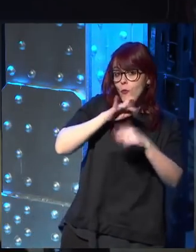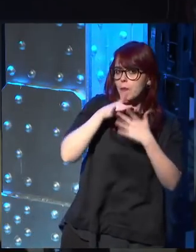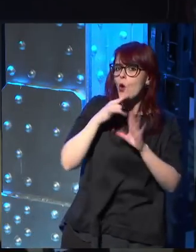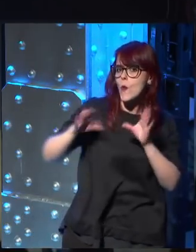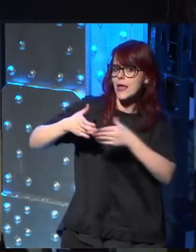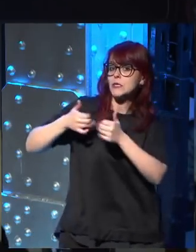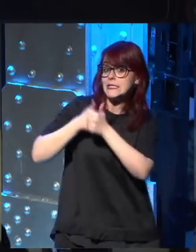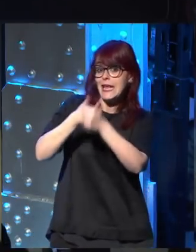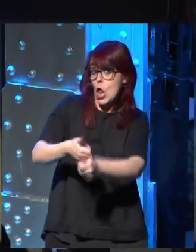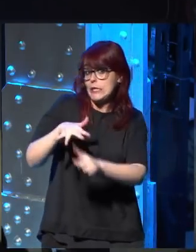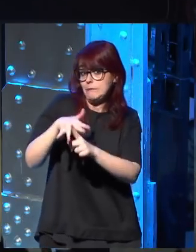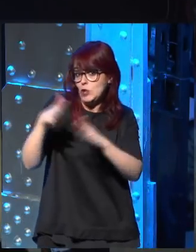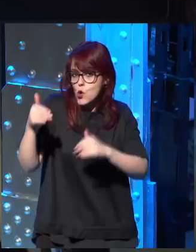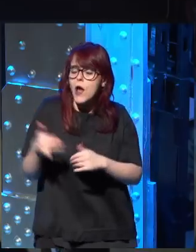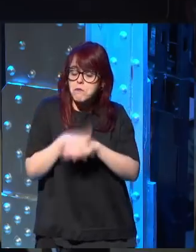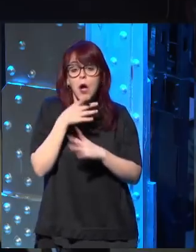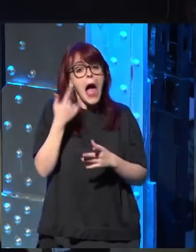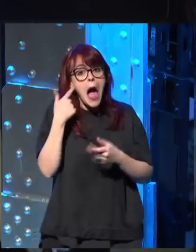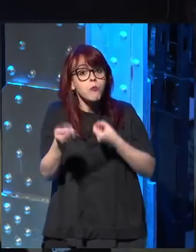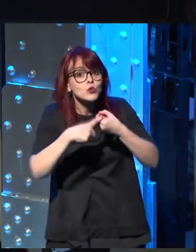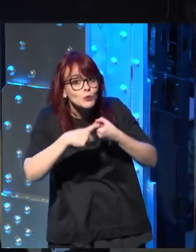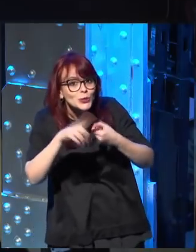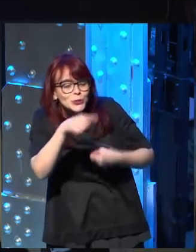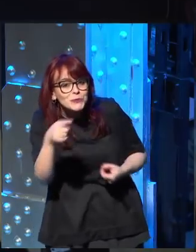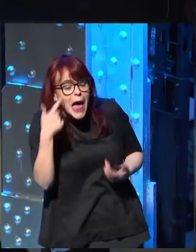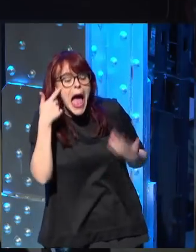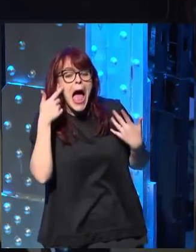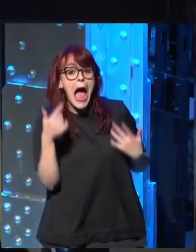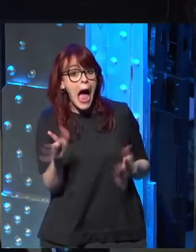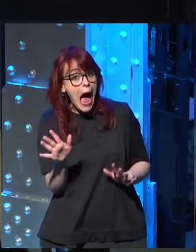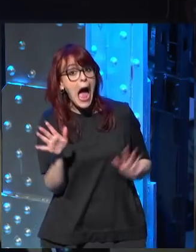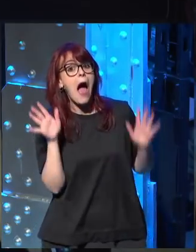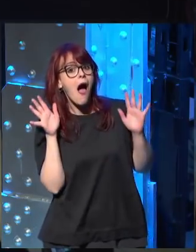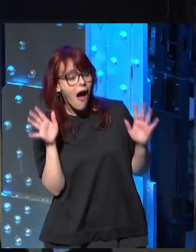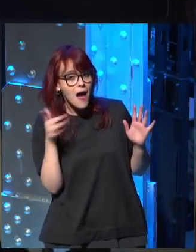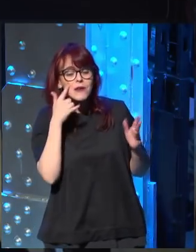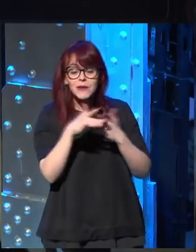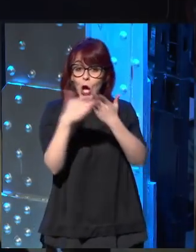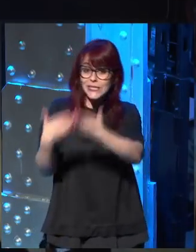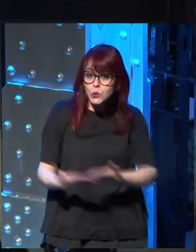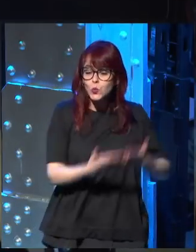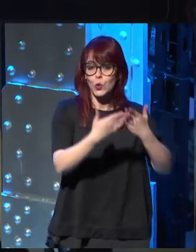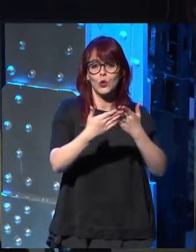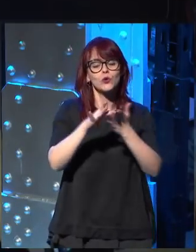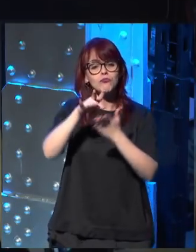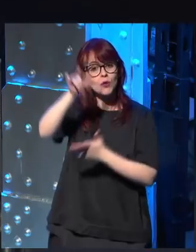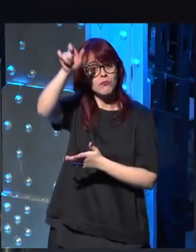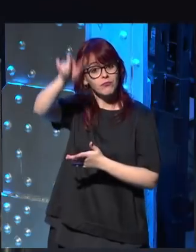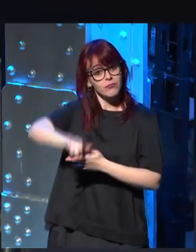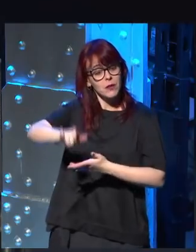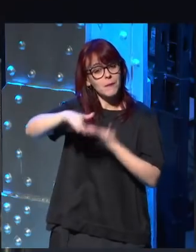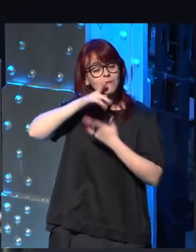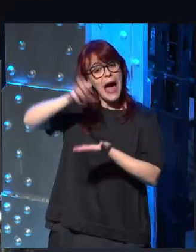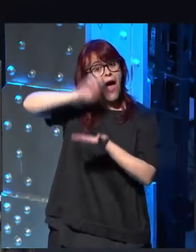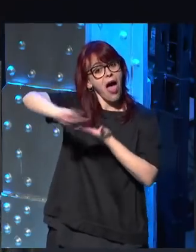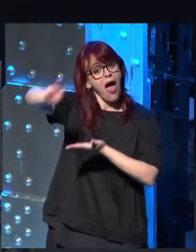equipo, no tengo seguidores. Nos apuntamos. Bueno, entonces, esto sería efectivamente el estudio, cómo la